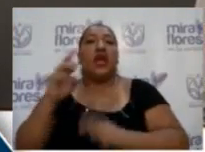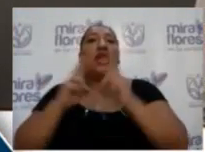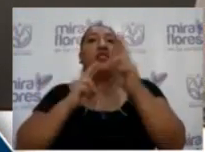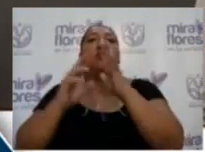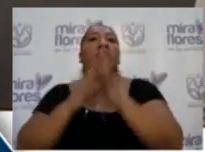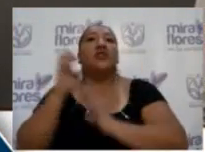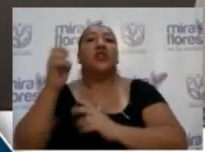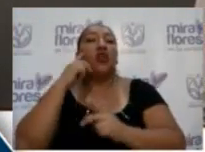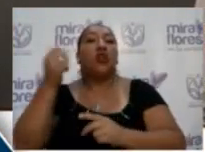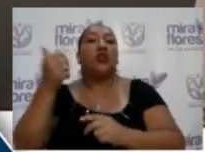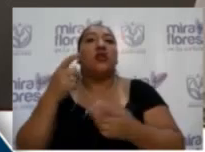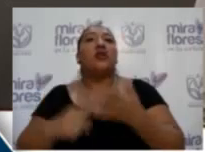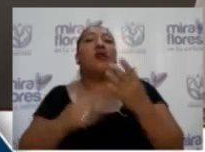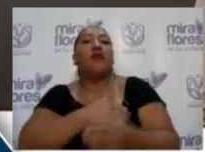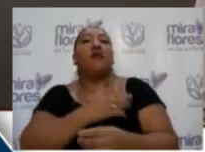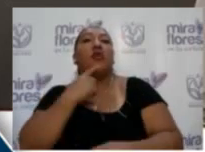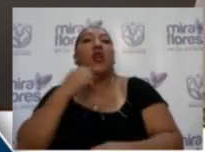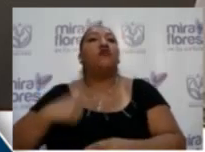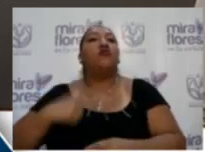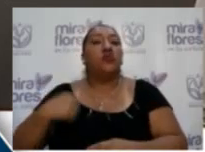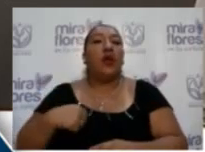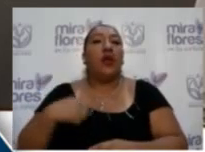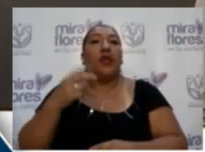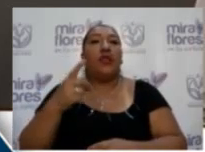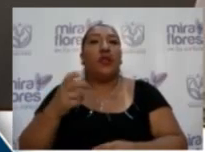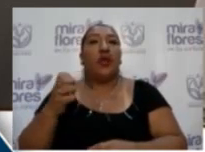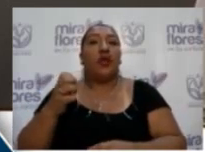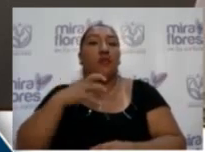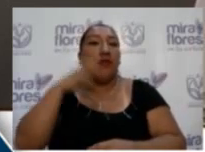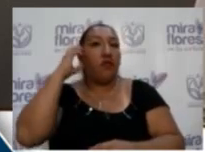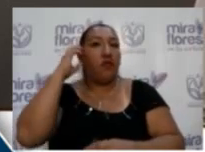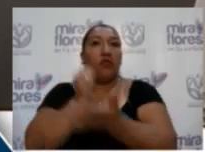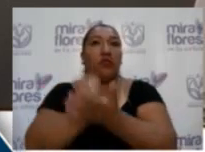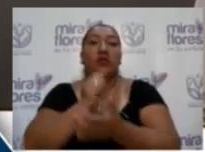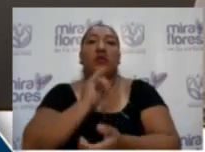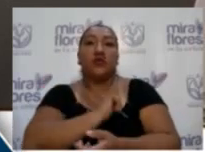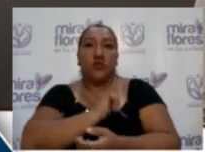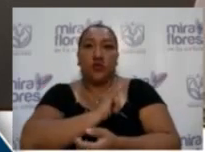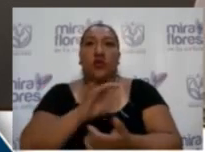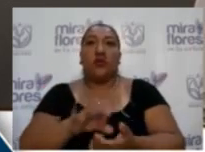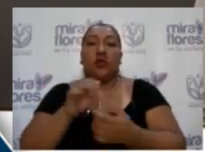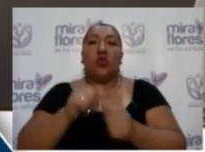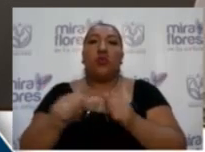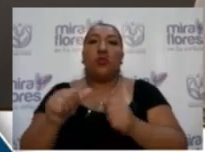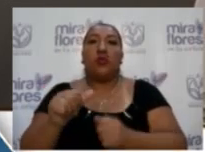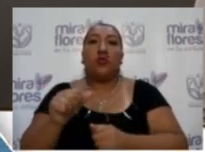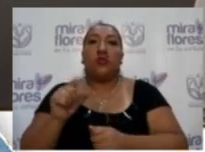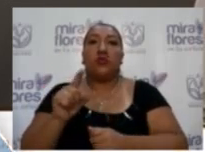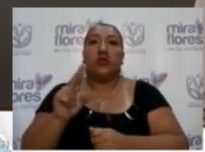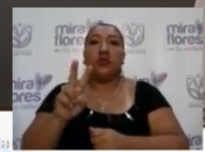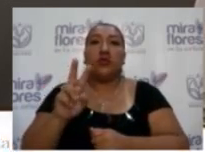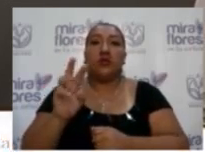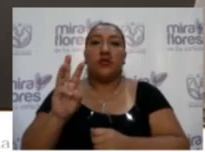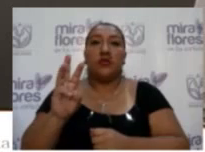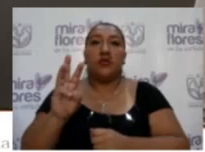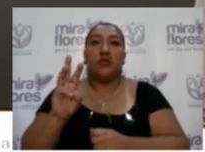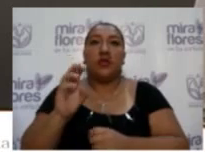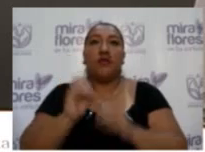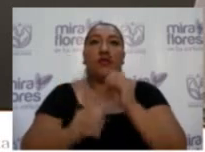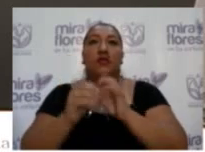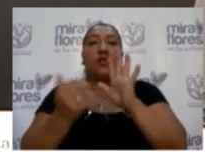Exteriores, dispuesta a favor de la Municipalidad de Miraflores, aprobada por resolución jefatural número 126 de